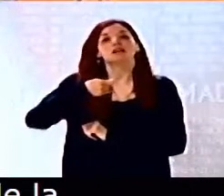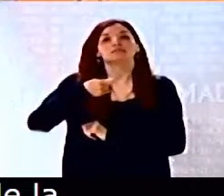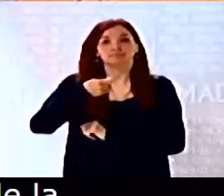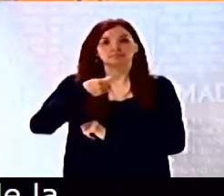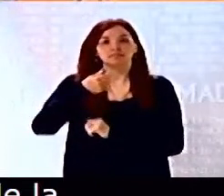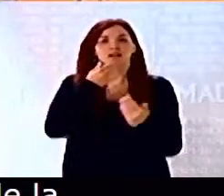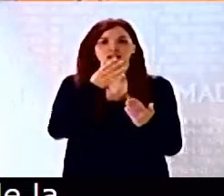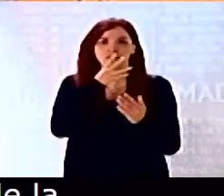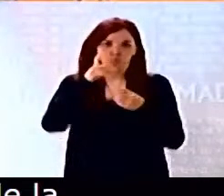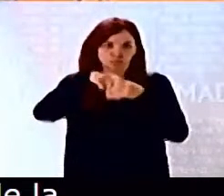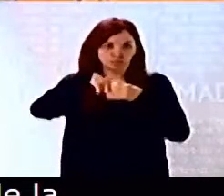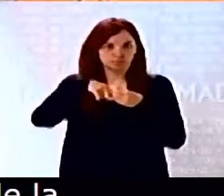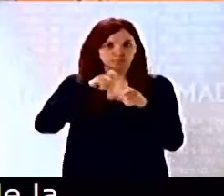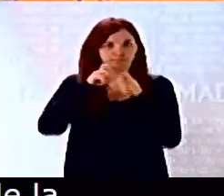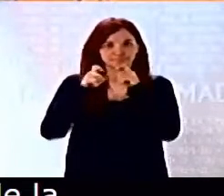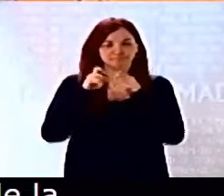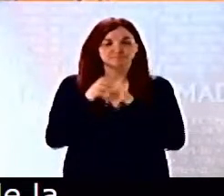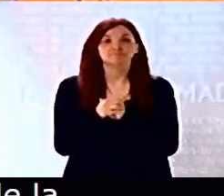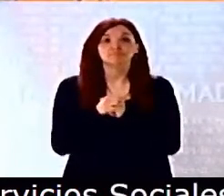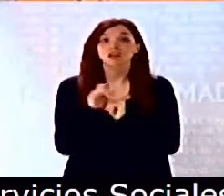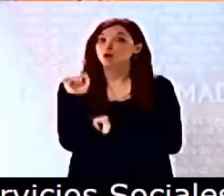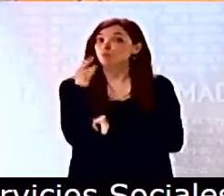Sociales. En primer lugar, como siempre,